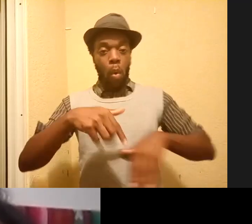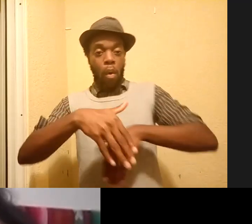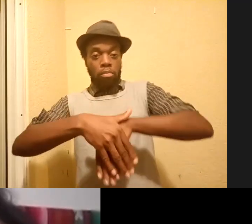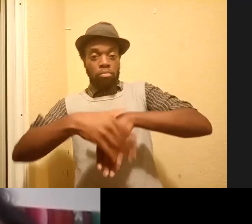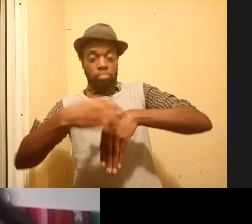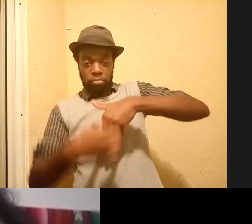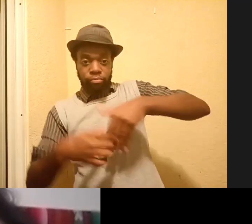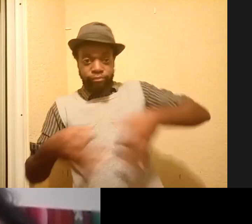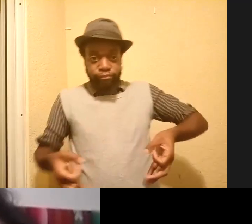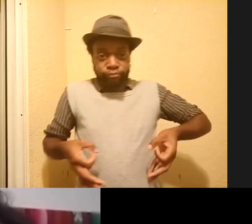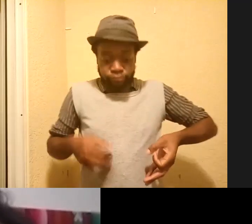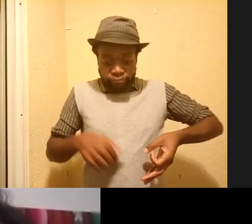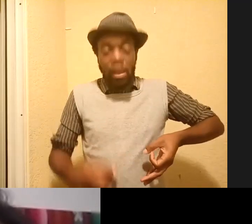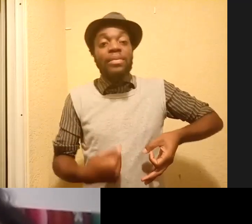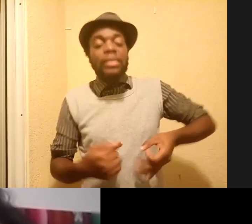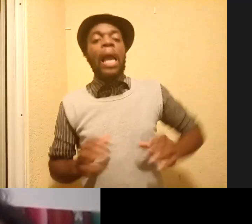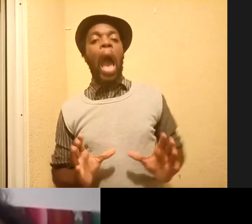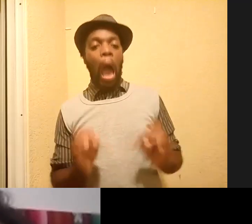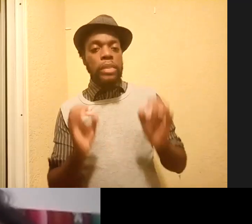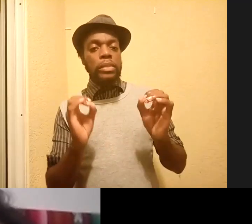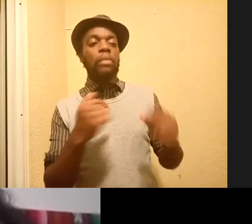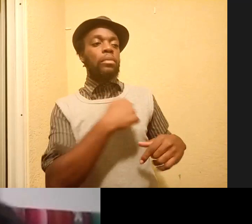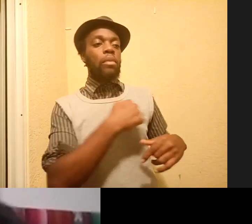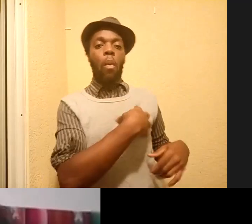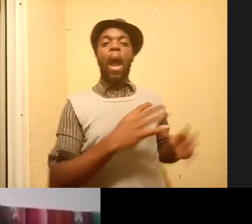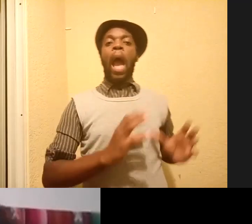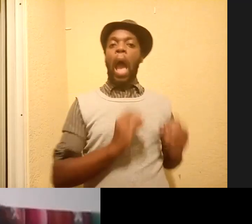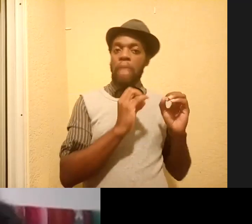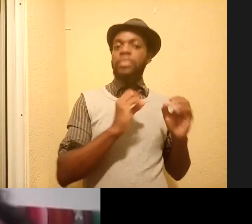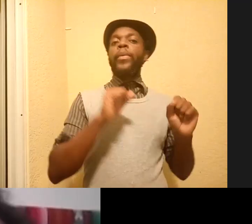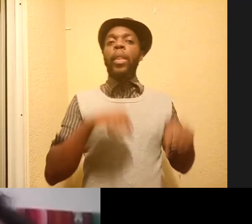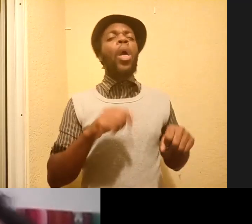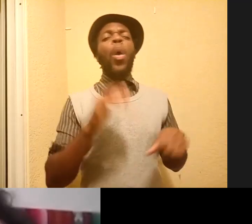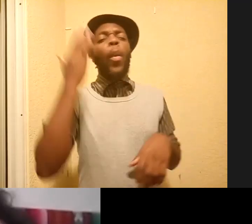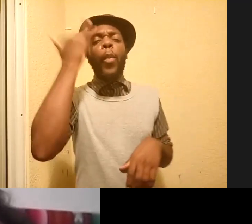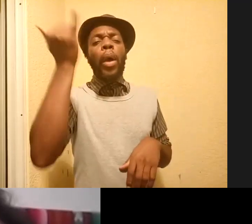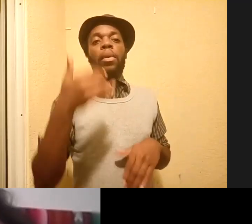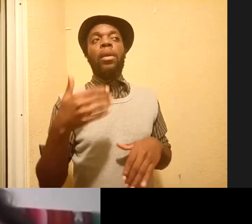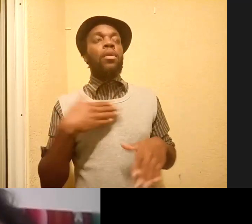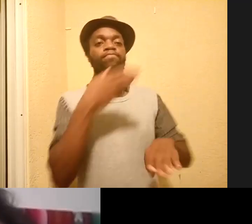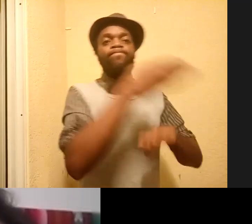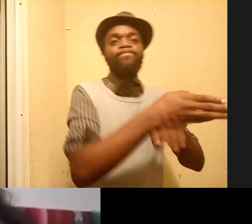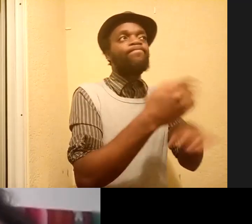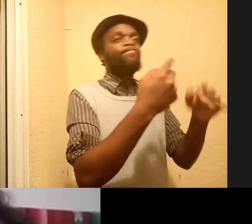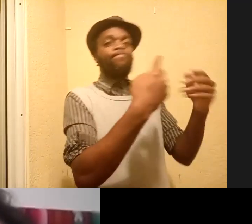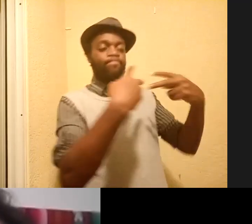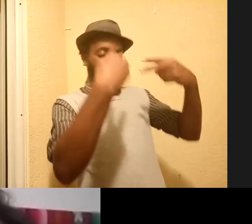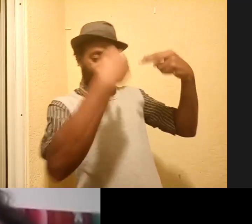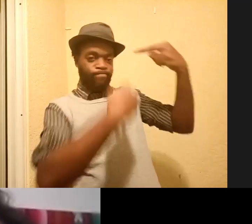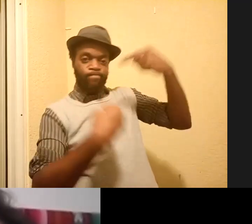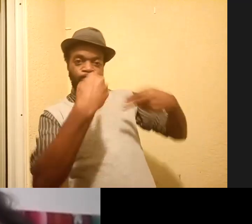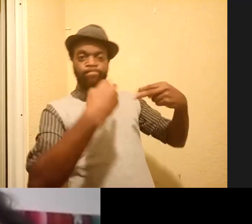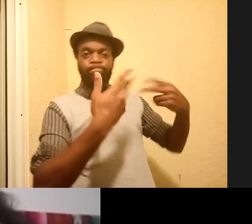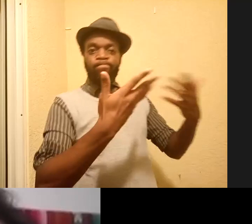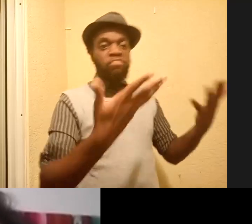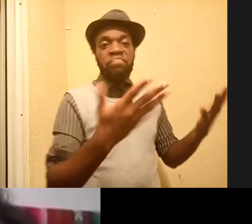de nivel preventivo. Generalmente controles periódicos como el Papa Nicolau, como las mamografías, que por